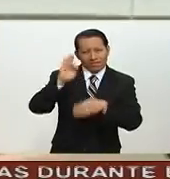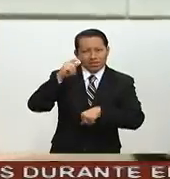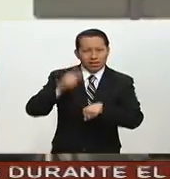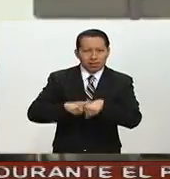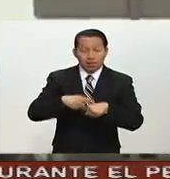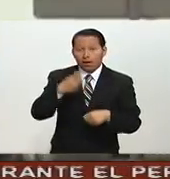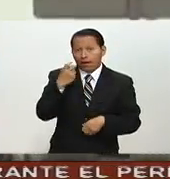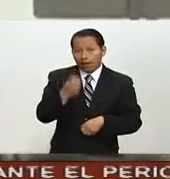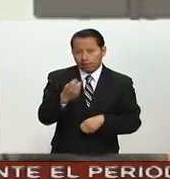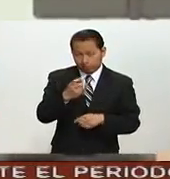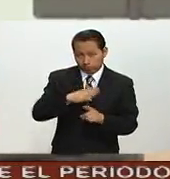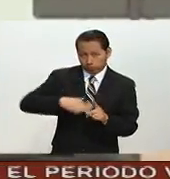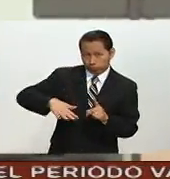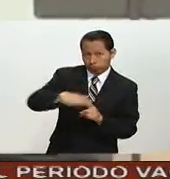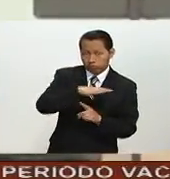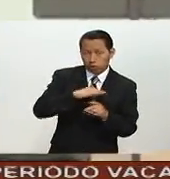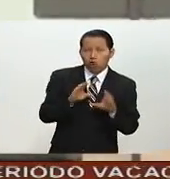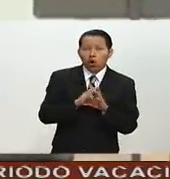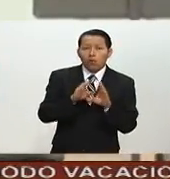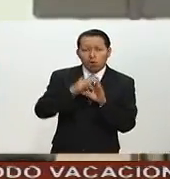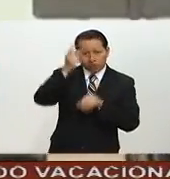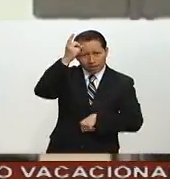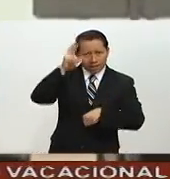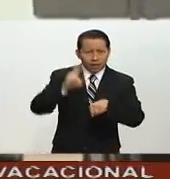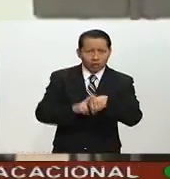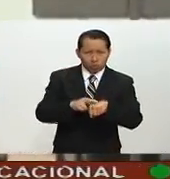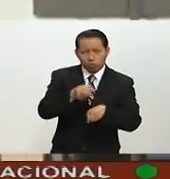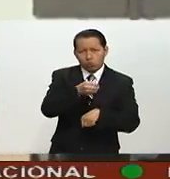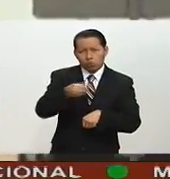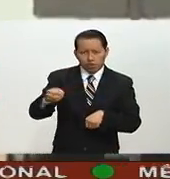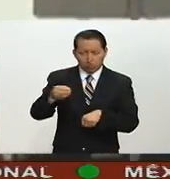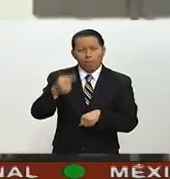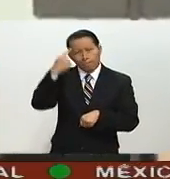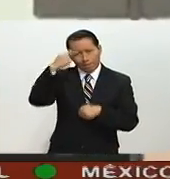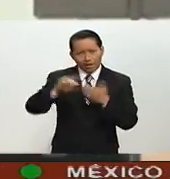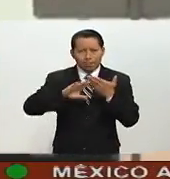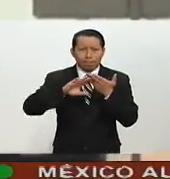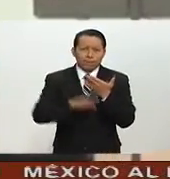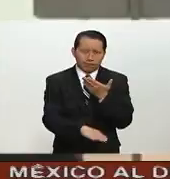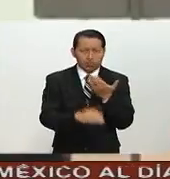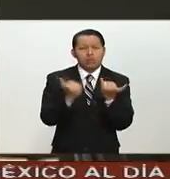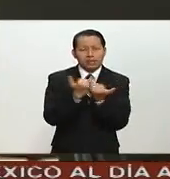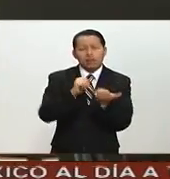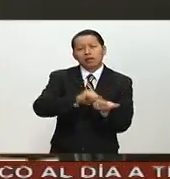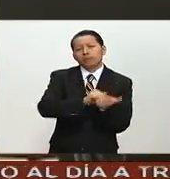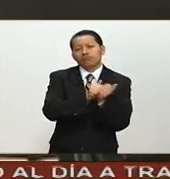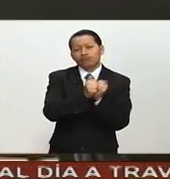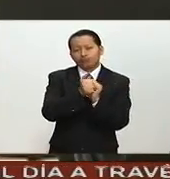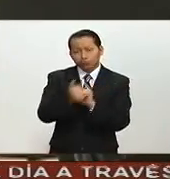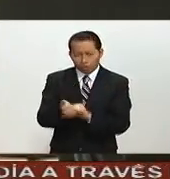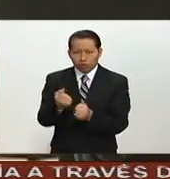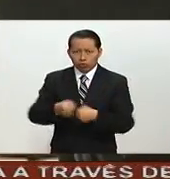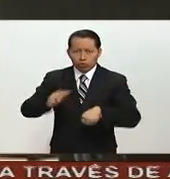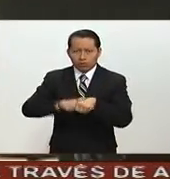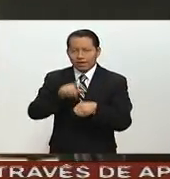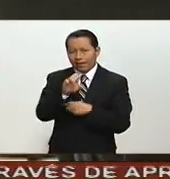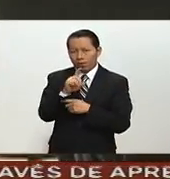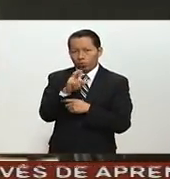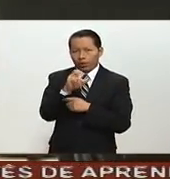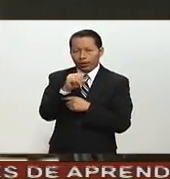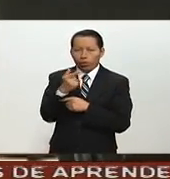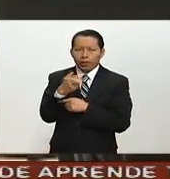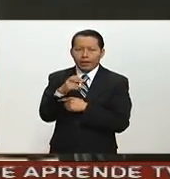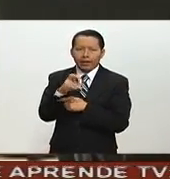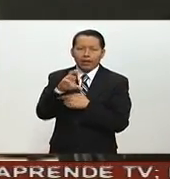ese contexto, el director del órgano administrativo de prevención y readaptación social, Eduardo Guerrero, desmintió que los